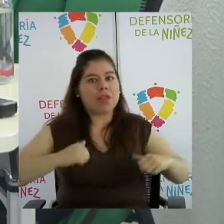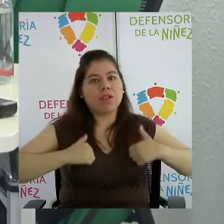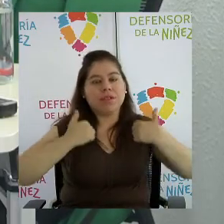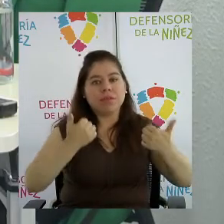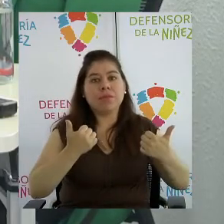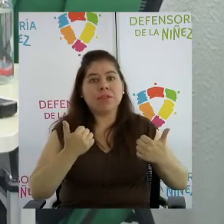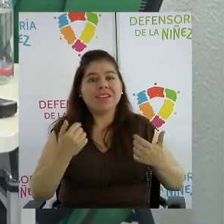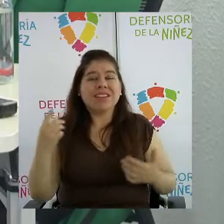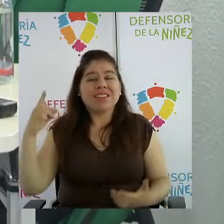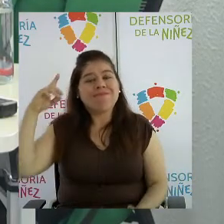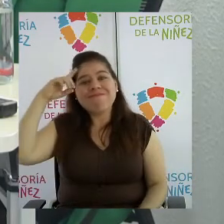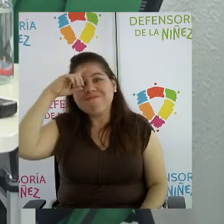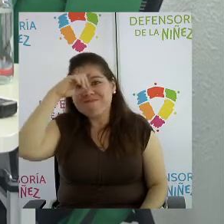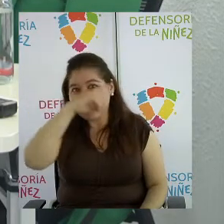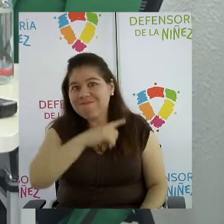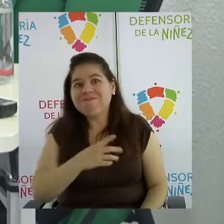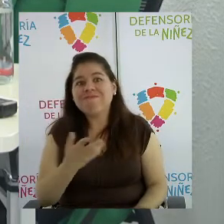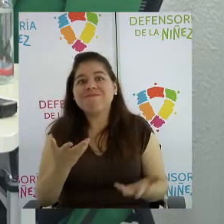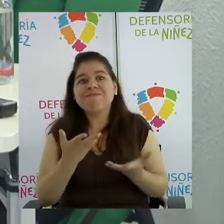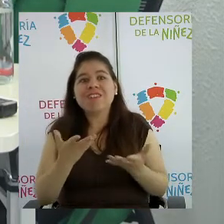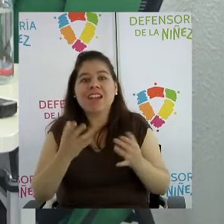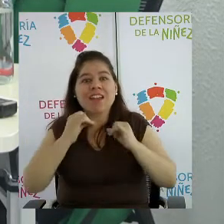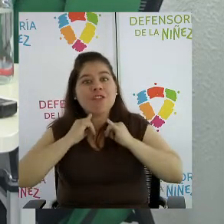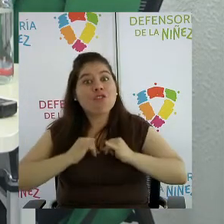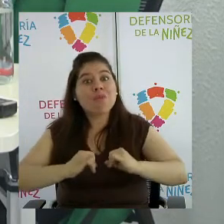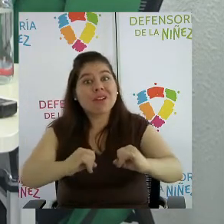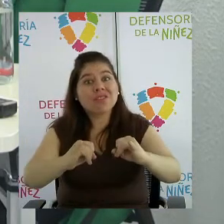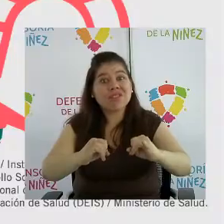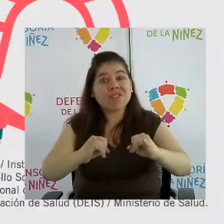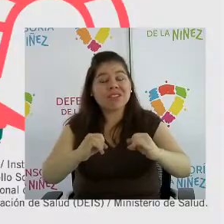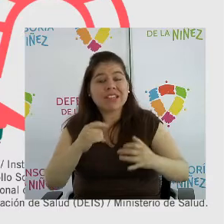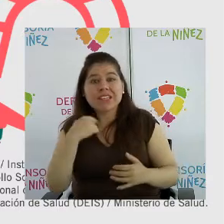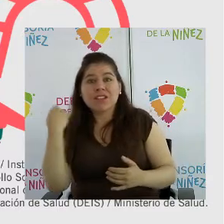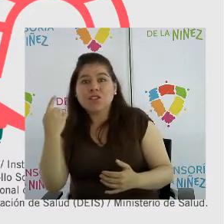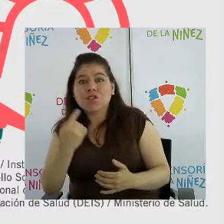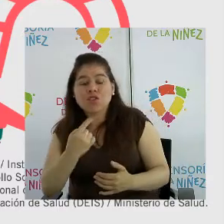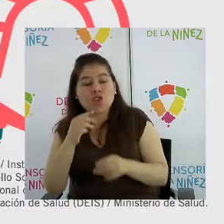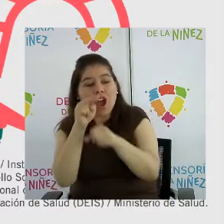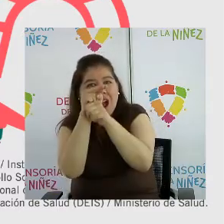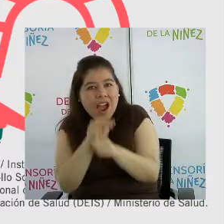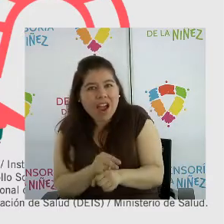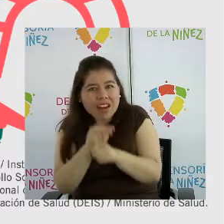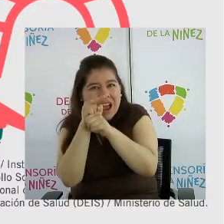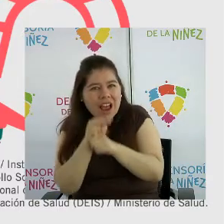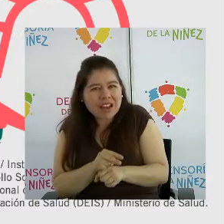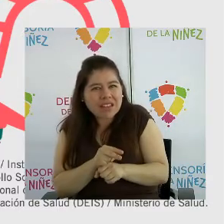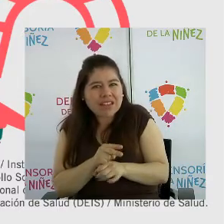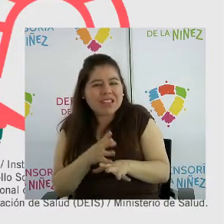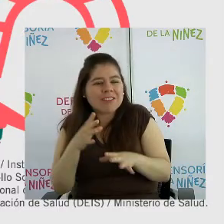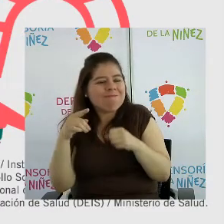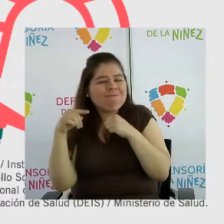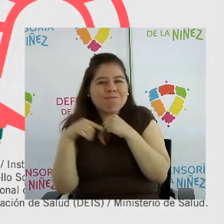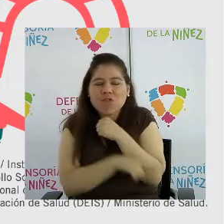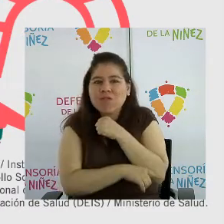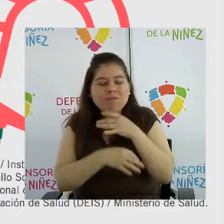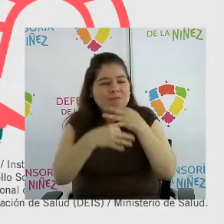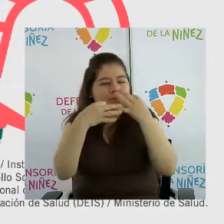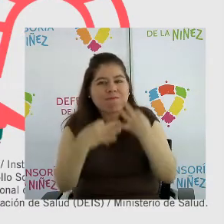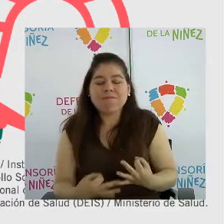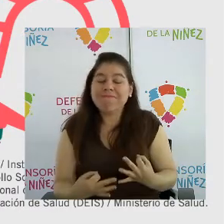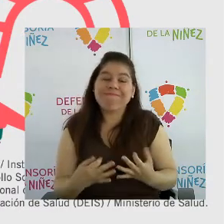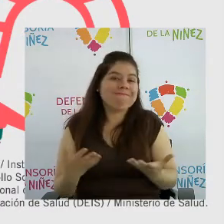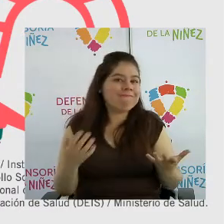muy dificultoso efectivamente trazar información y poder realizar análisis lo suficientemente precisos. Se ha hecho un